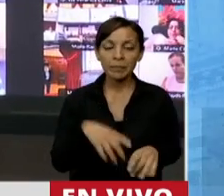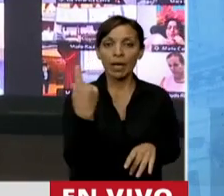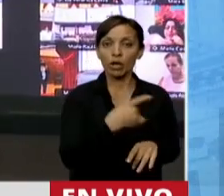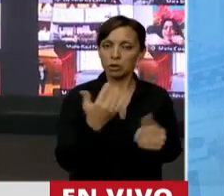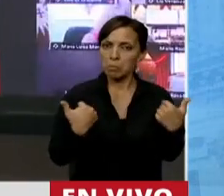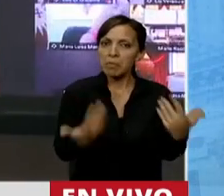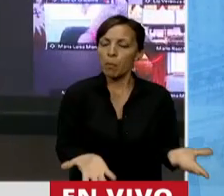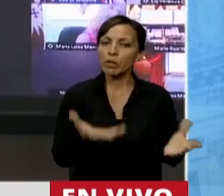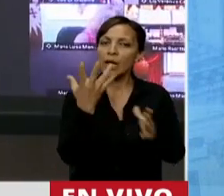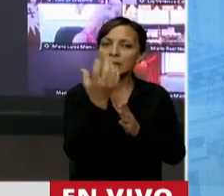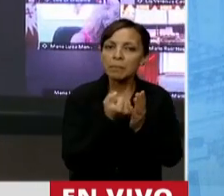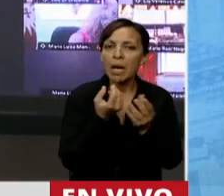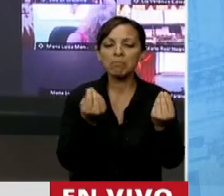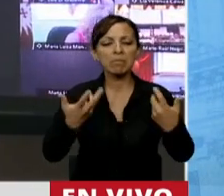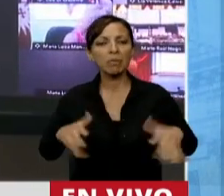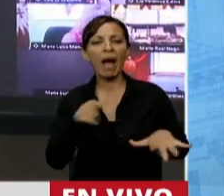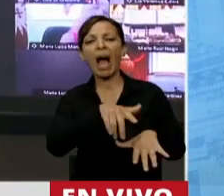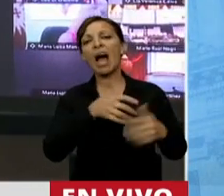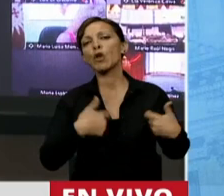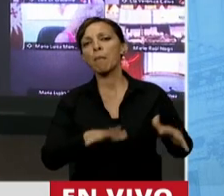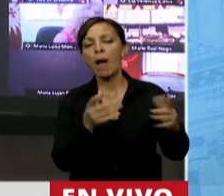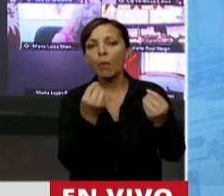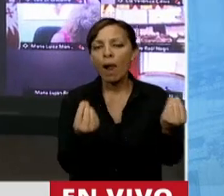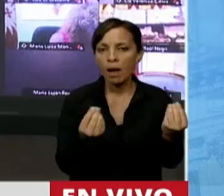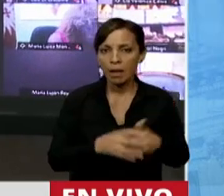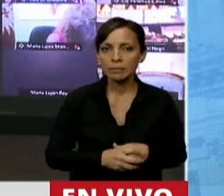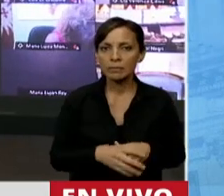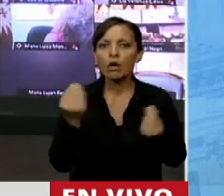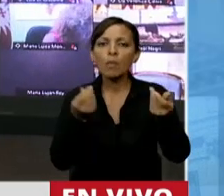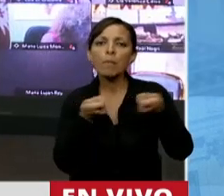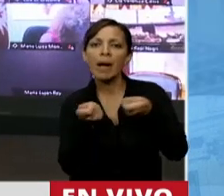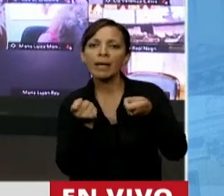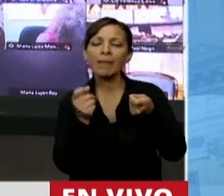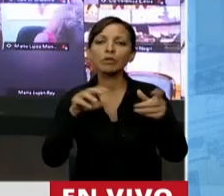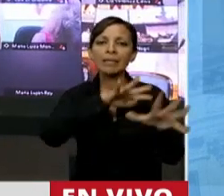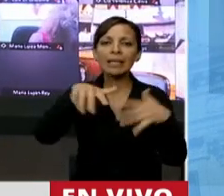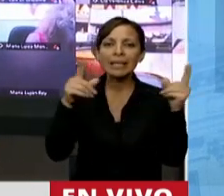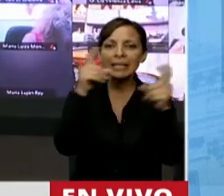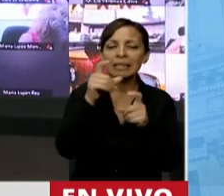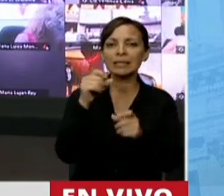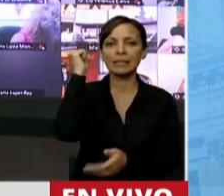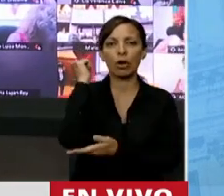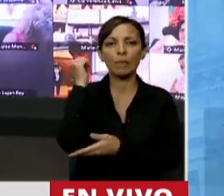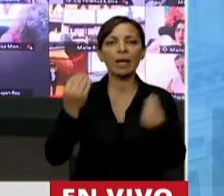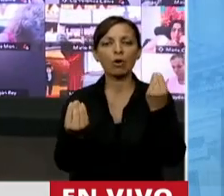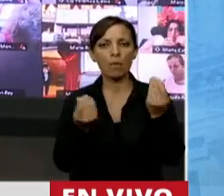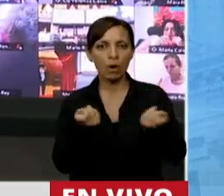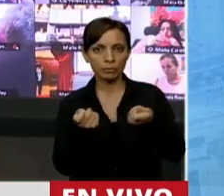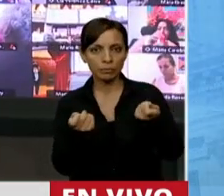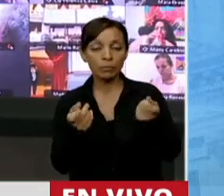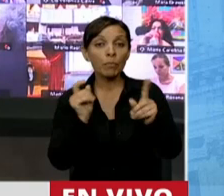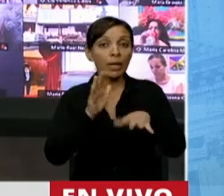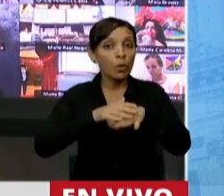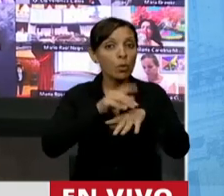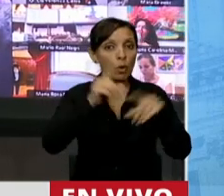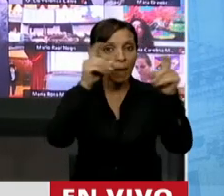estamos dispuestos a aceptar, a naturalizar? ¿Y cómo administramos las crisis económicas? Porque las crisis económicas son